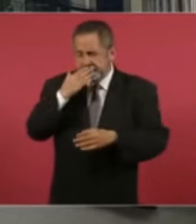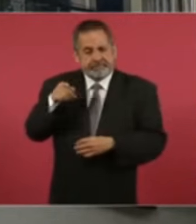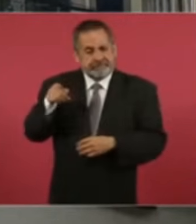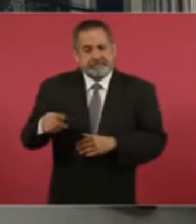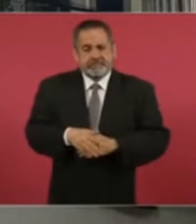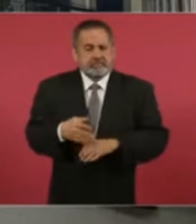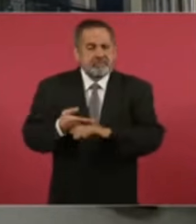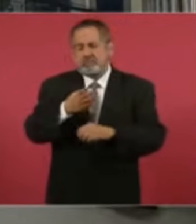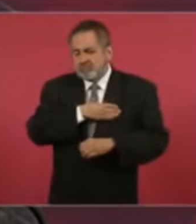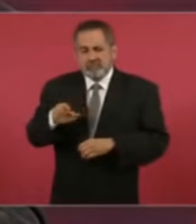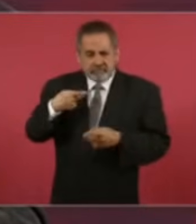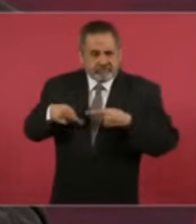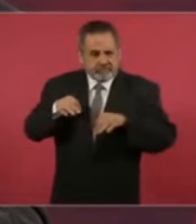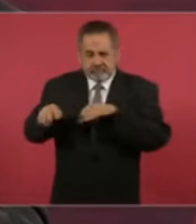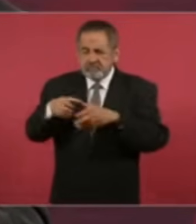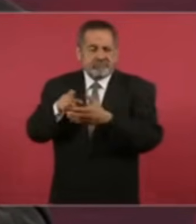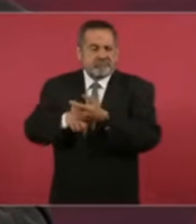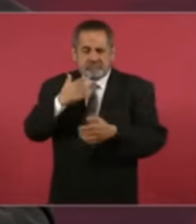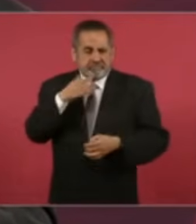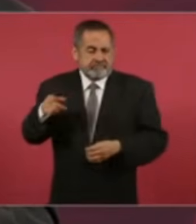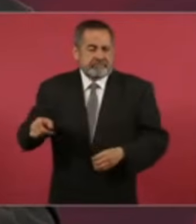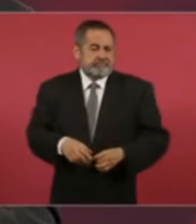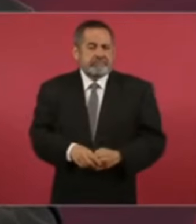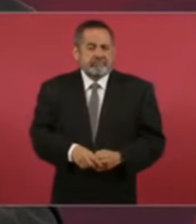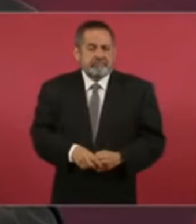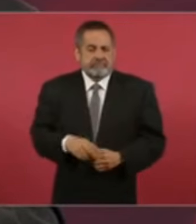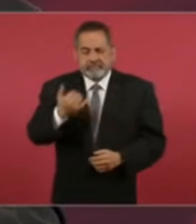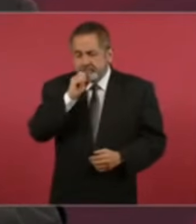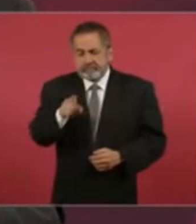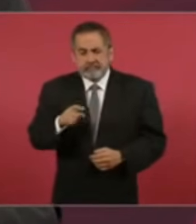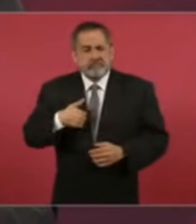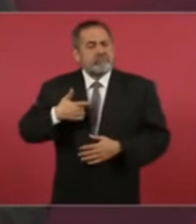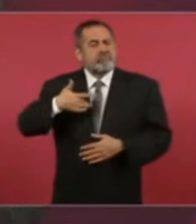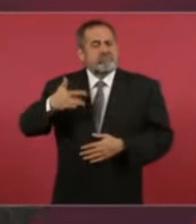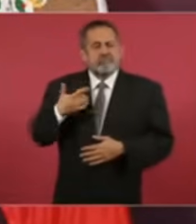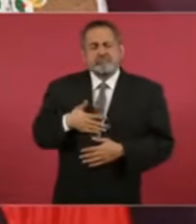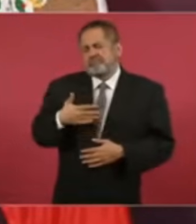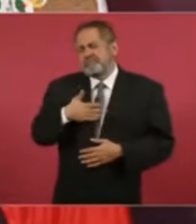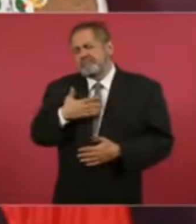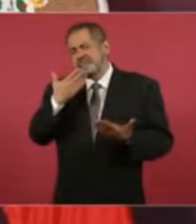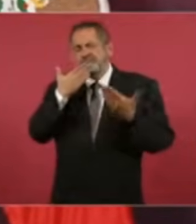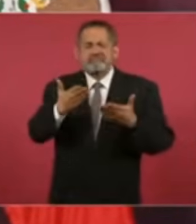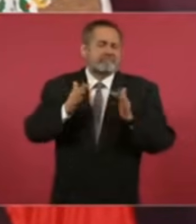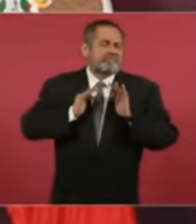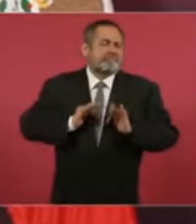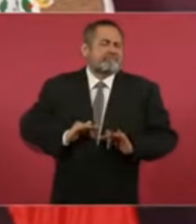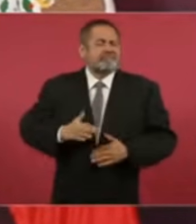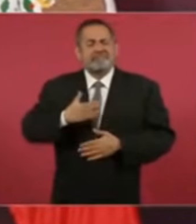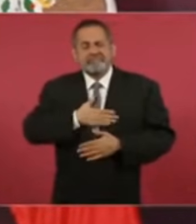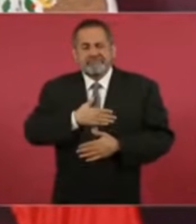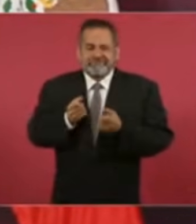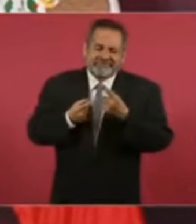muy buena servidora pública. ¿Y cómo me siento? Pues muy bien, con algunos